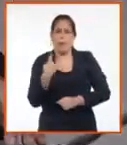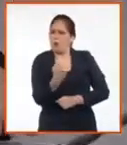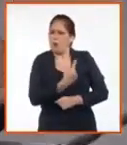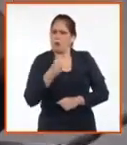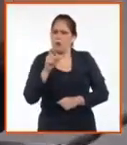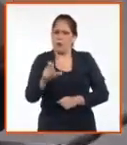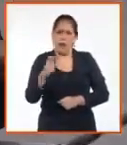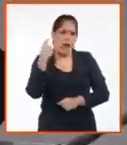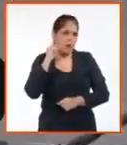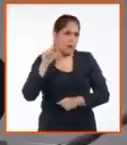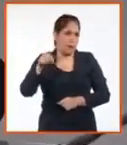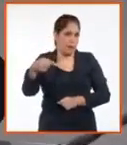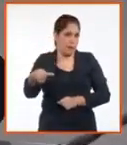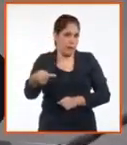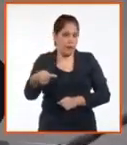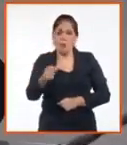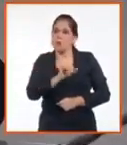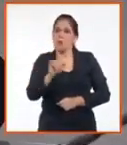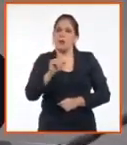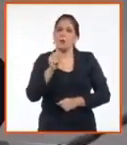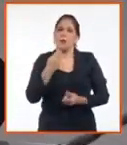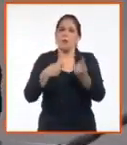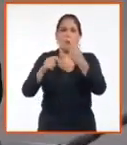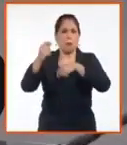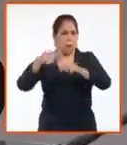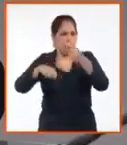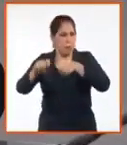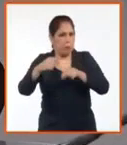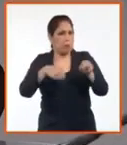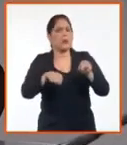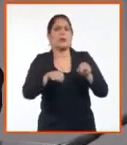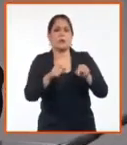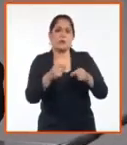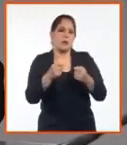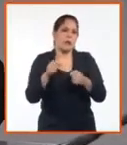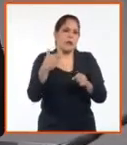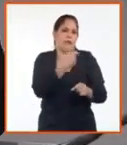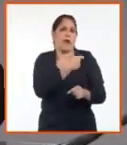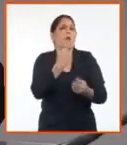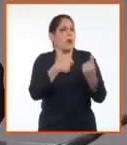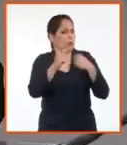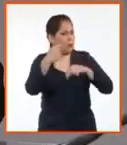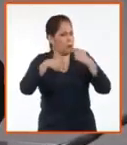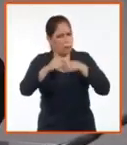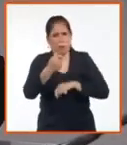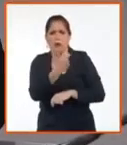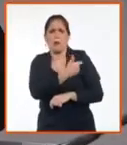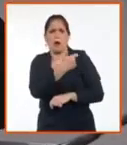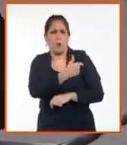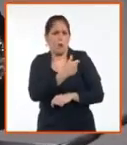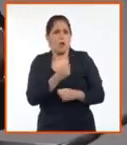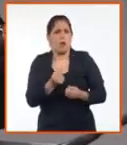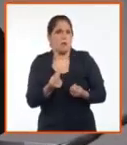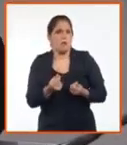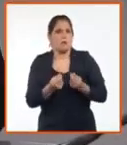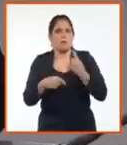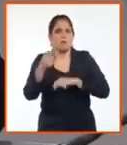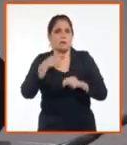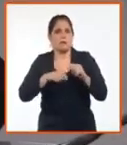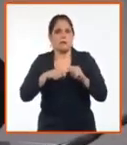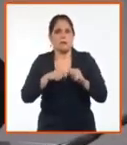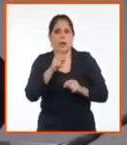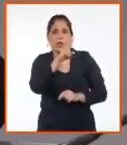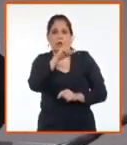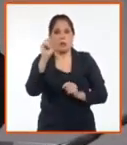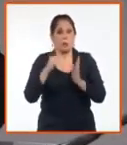del año pasado logramos exportar una buena cantidad de en este caso de vacunas a las mismas prestaciones en los últimos meses al año más 200